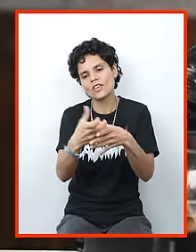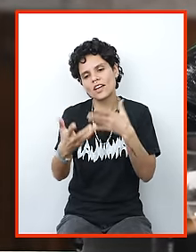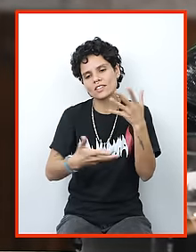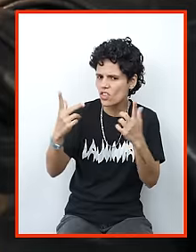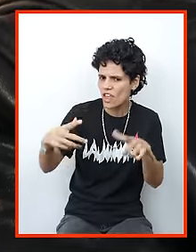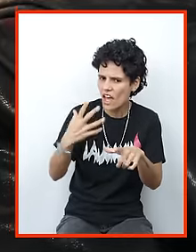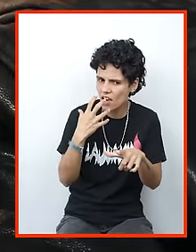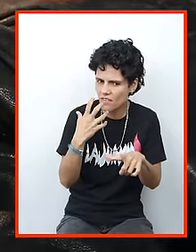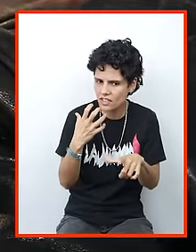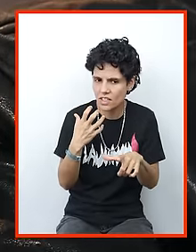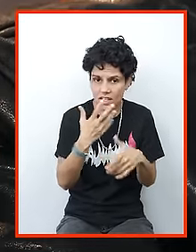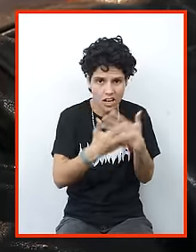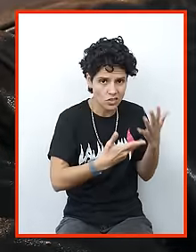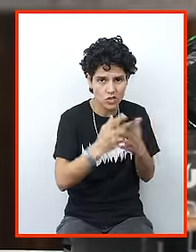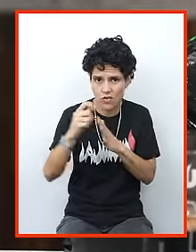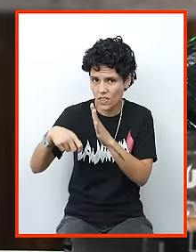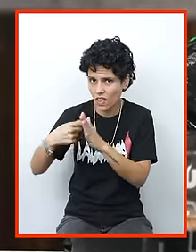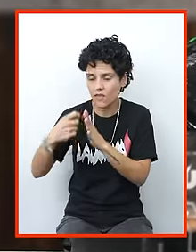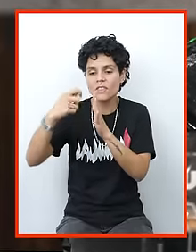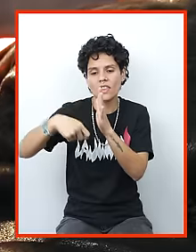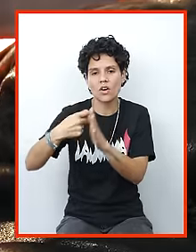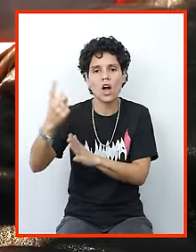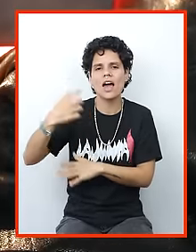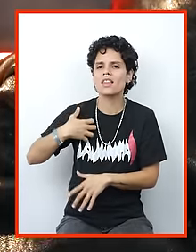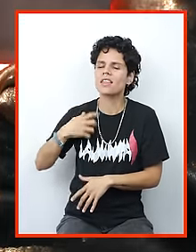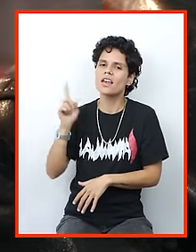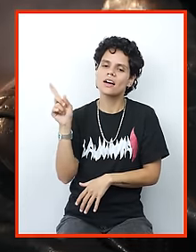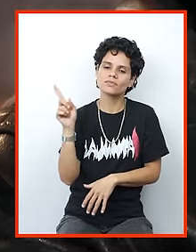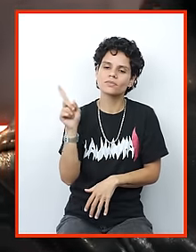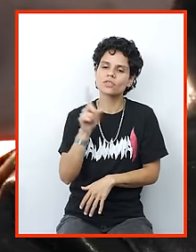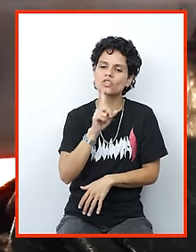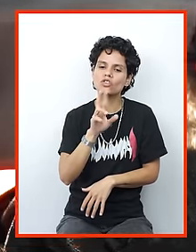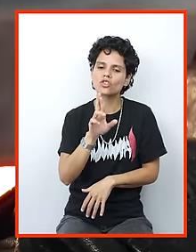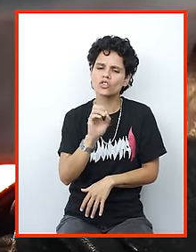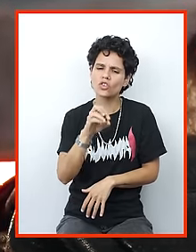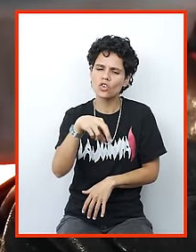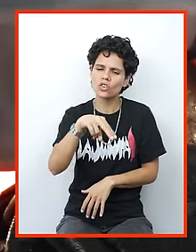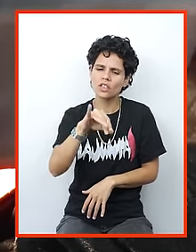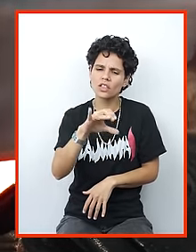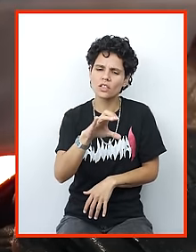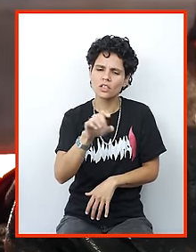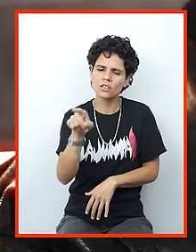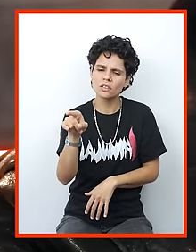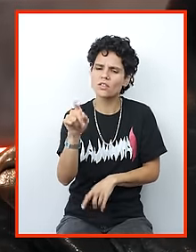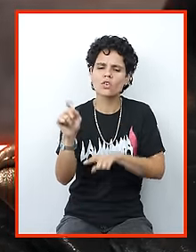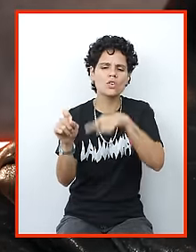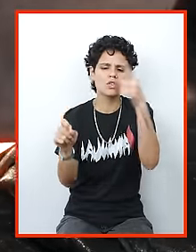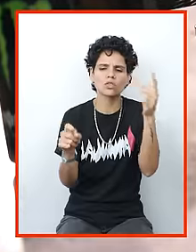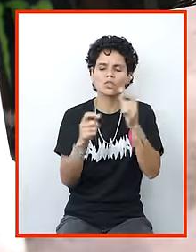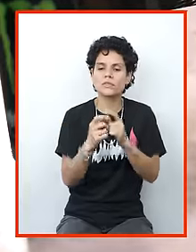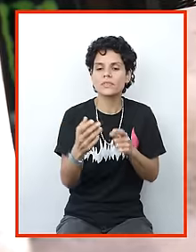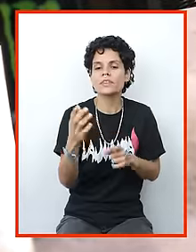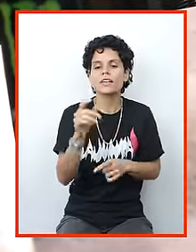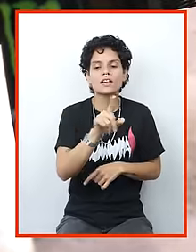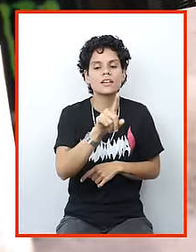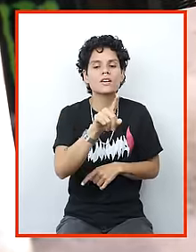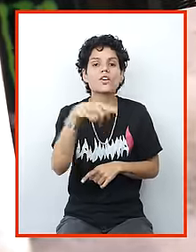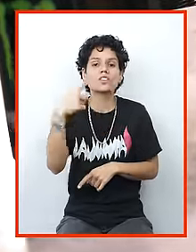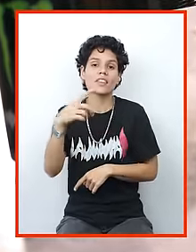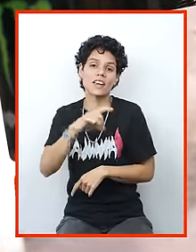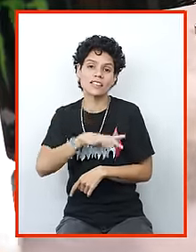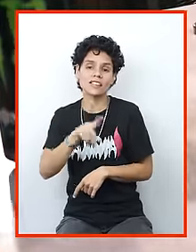eso dónde lo hablaste? La canción o el video. ¿El video? Ahí en Argentina, es que me acuerdo que los Sonora Point, que son un grupo igual